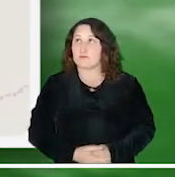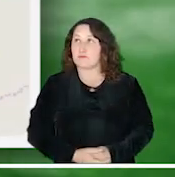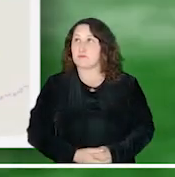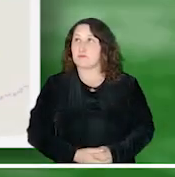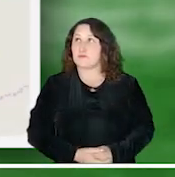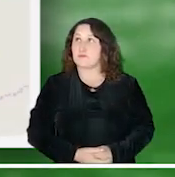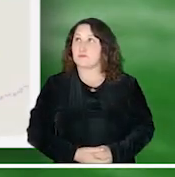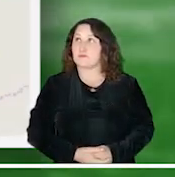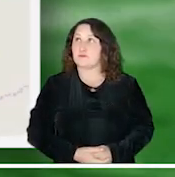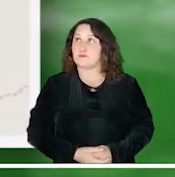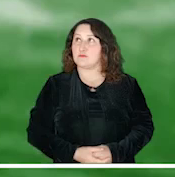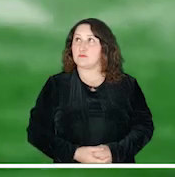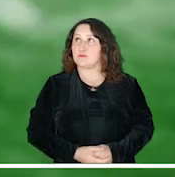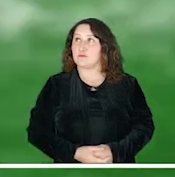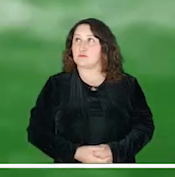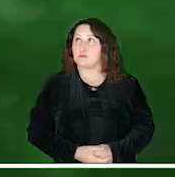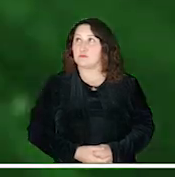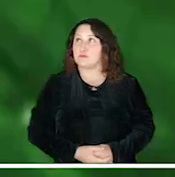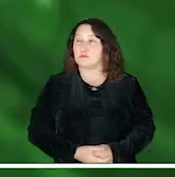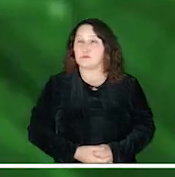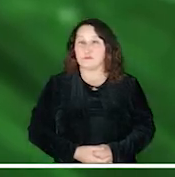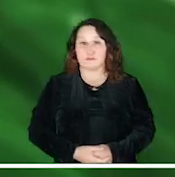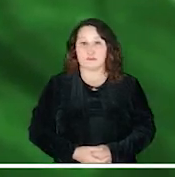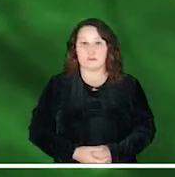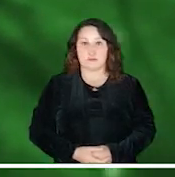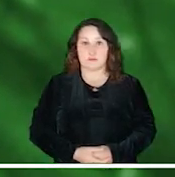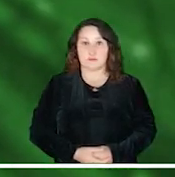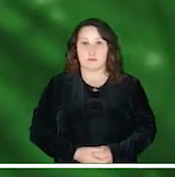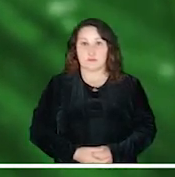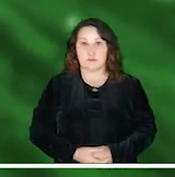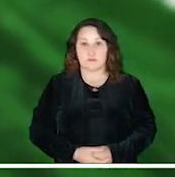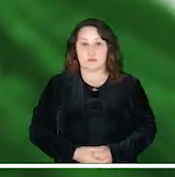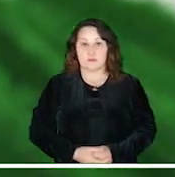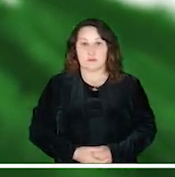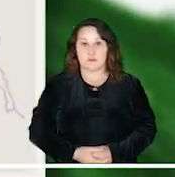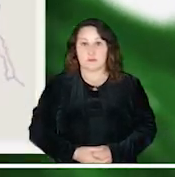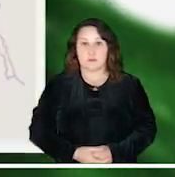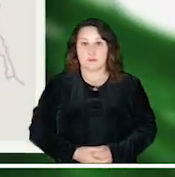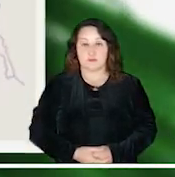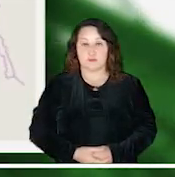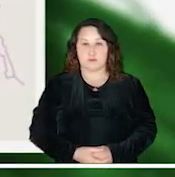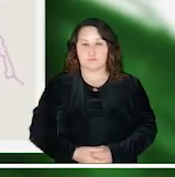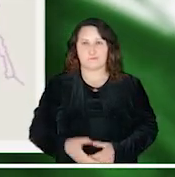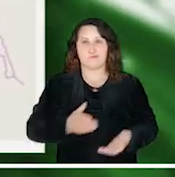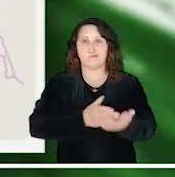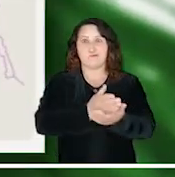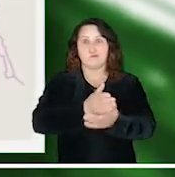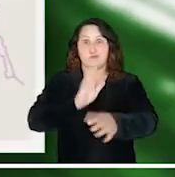y a los habitantes aguas abajo estar atentos al comportamiento de la quebrada.